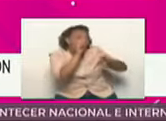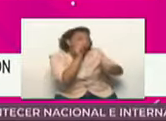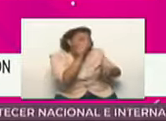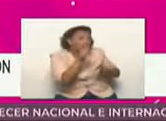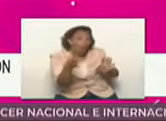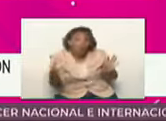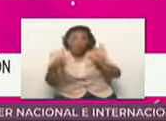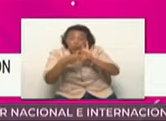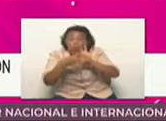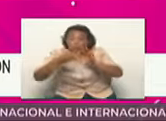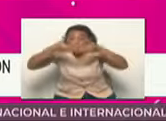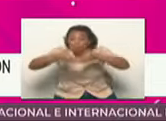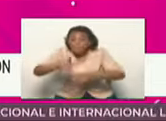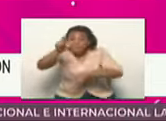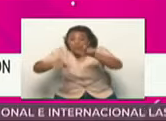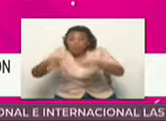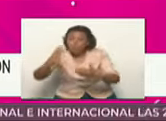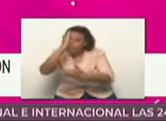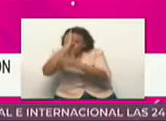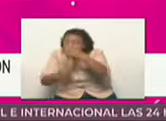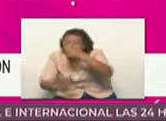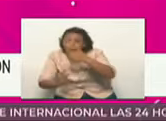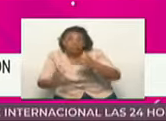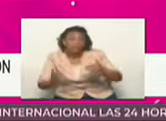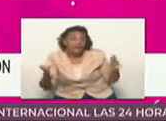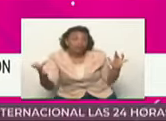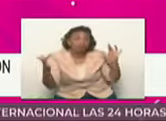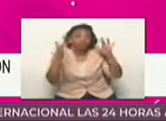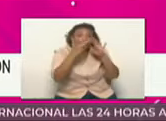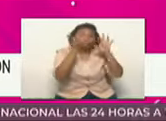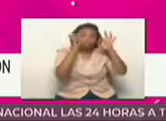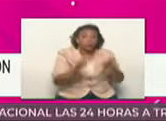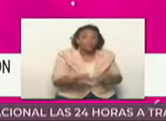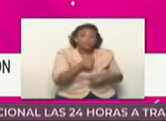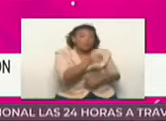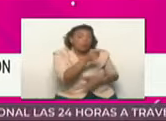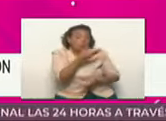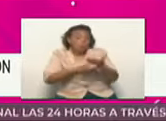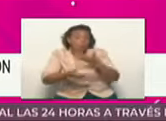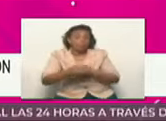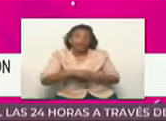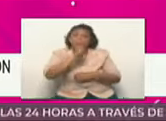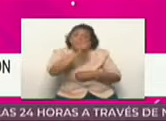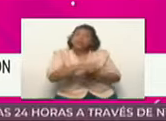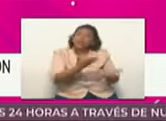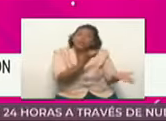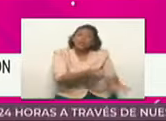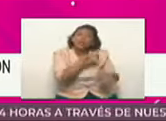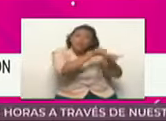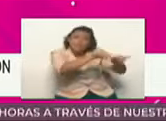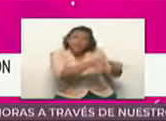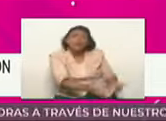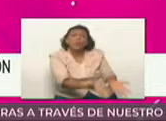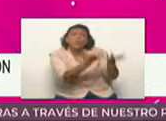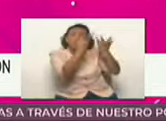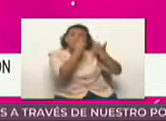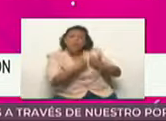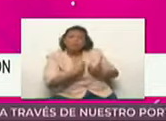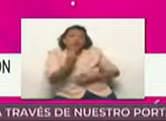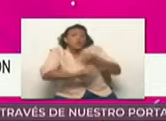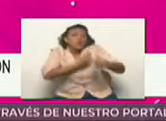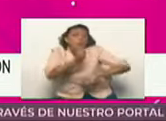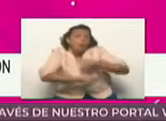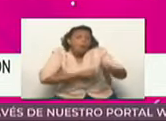que nos acompañan, especialistas de más alto nivel científico, que se dedican también a la formación del talento humano, a la publicación